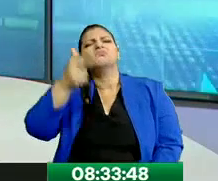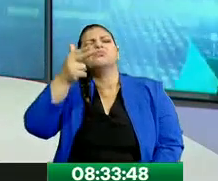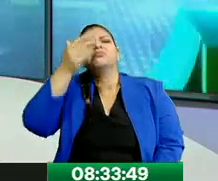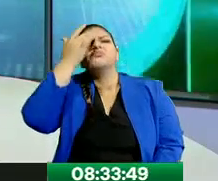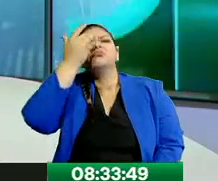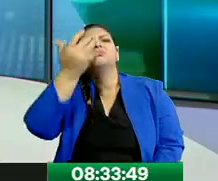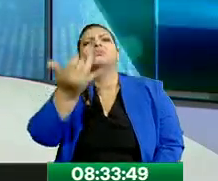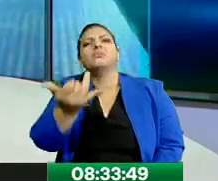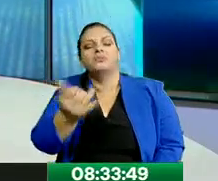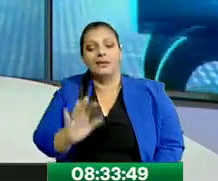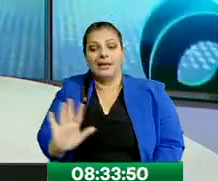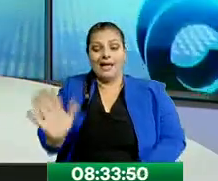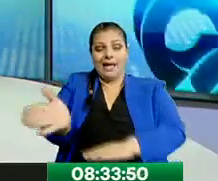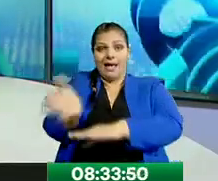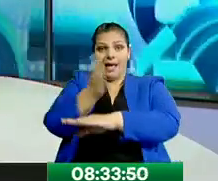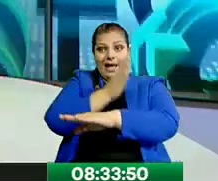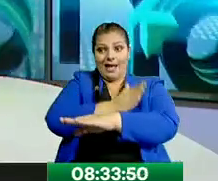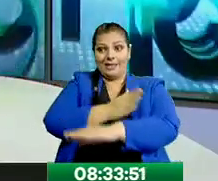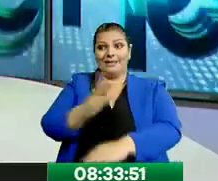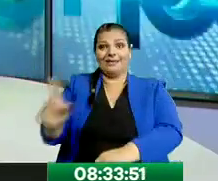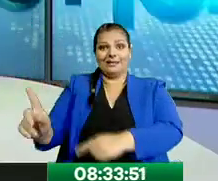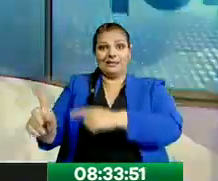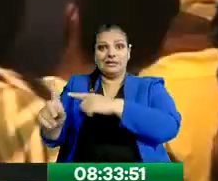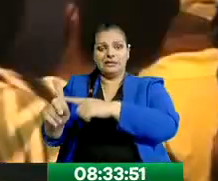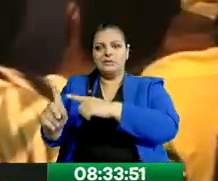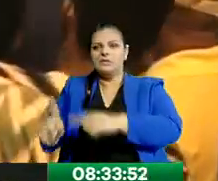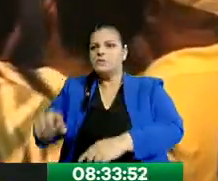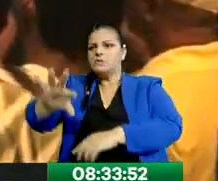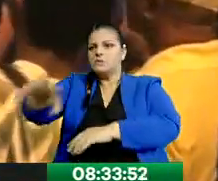robo. Un robo en días atrás.